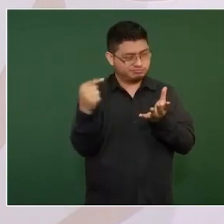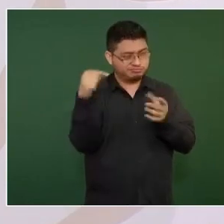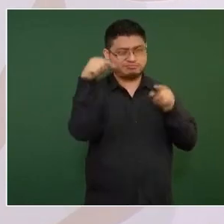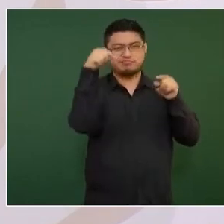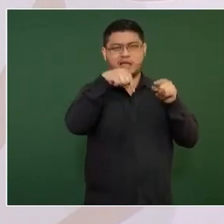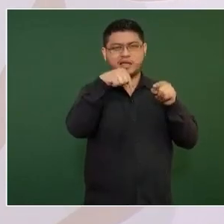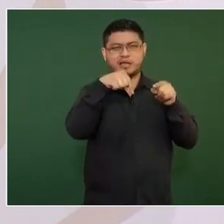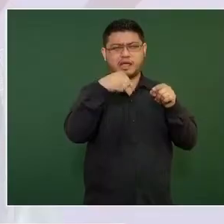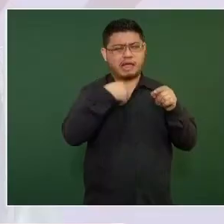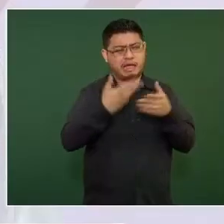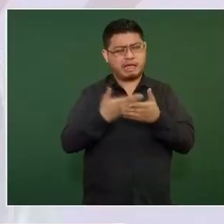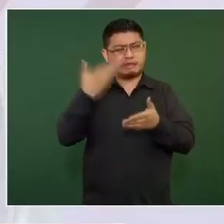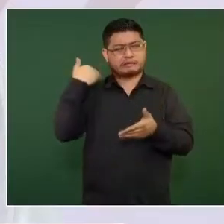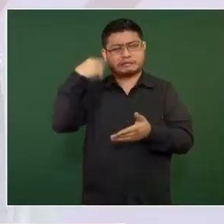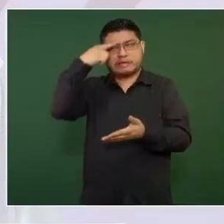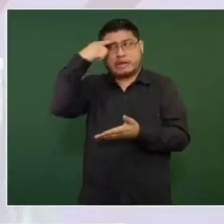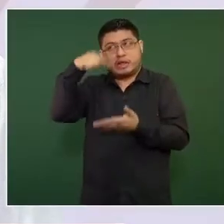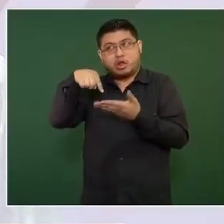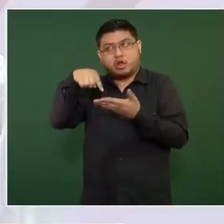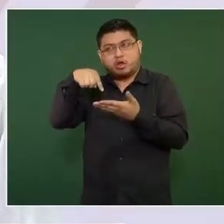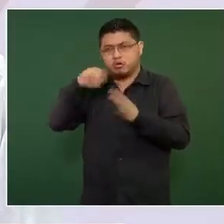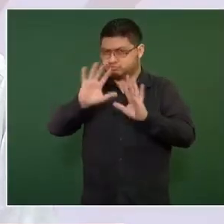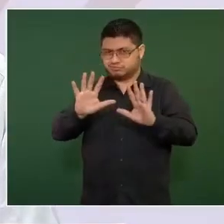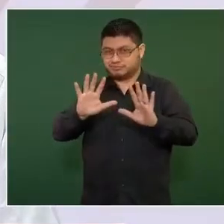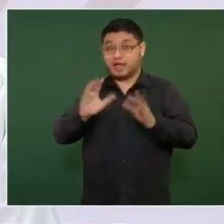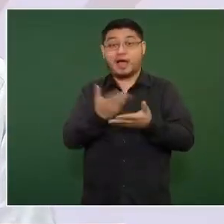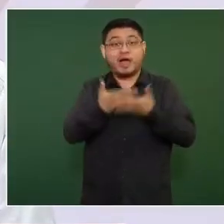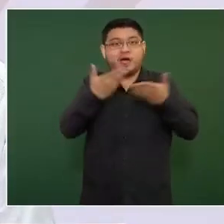más seguro, porque